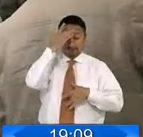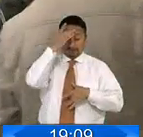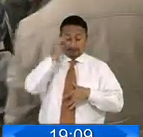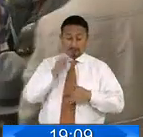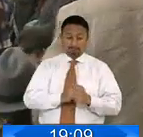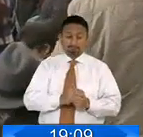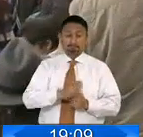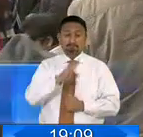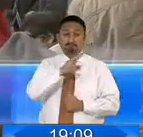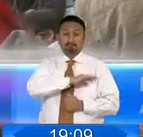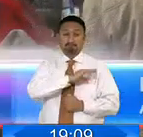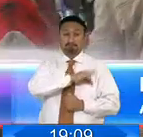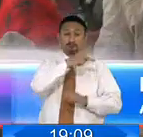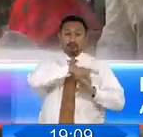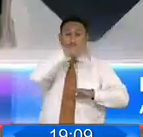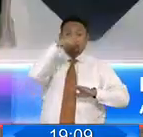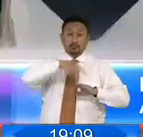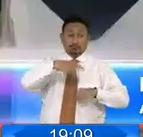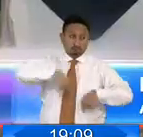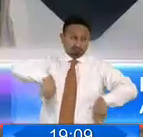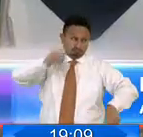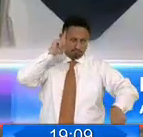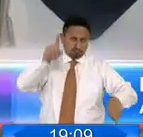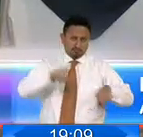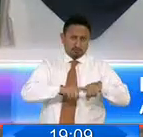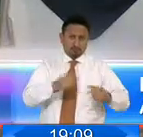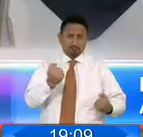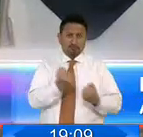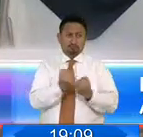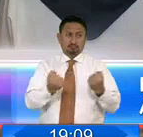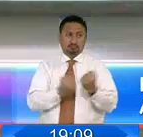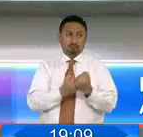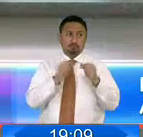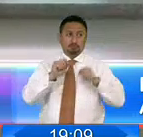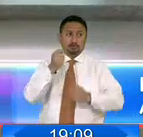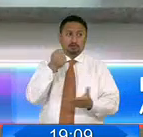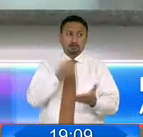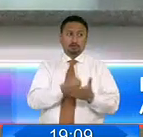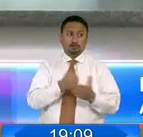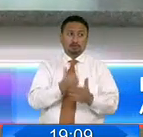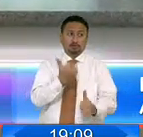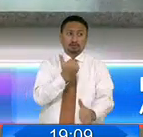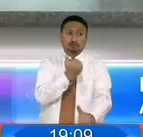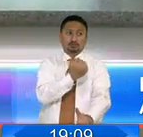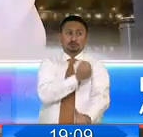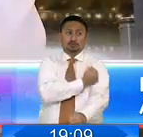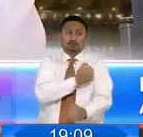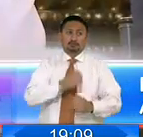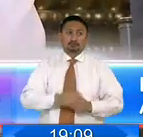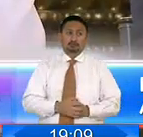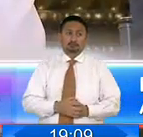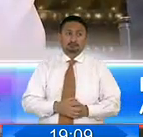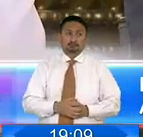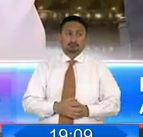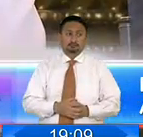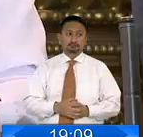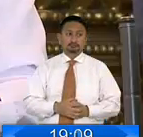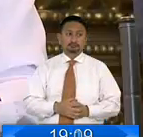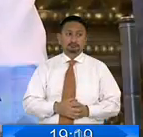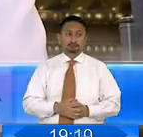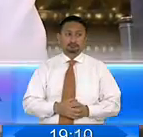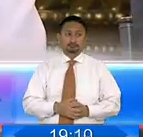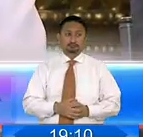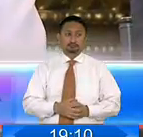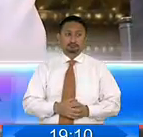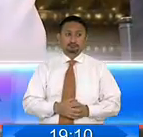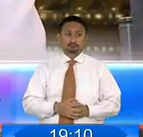municipios que conforman la provincia de pichincha han decidido sumar esfuerzos para la adquisición de vacunas contra el coni 19 todos los municipios con los que hemos hablado